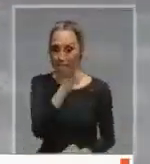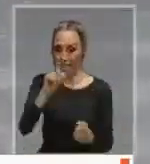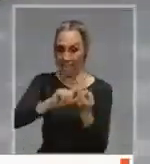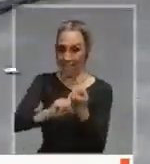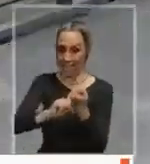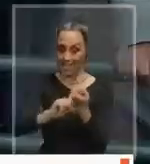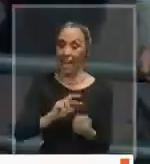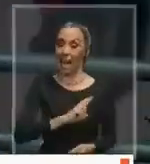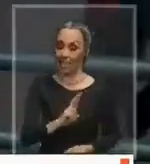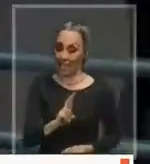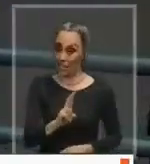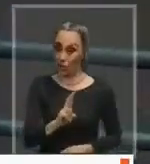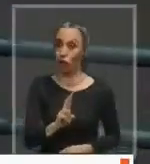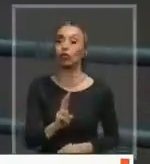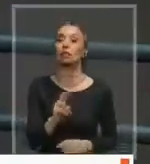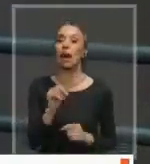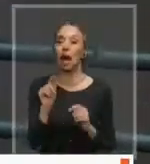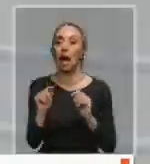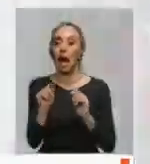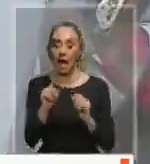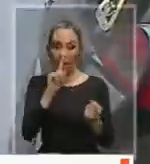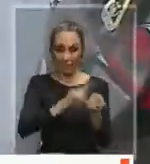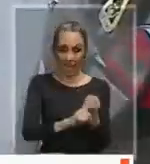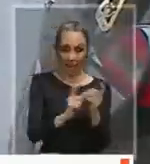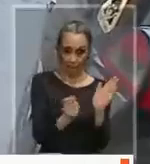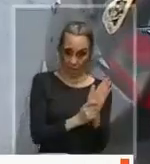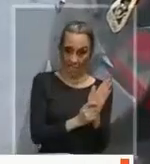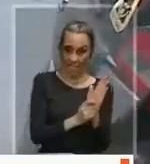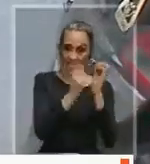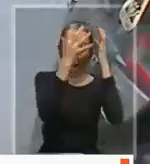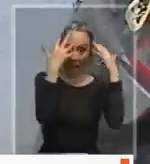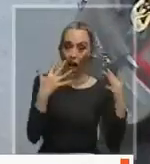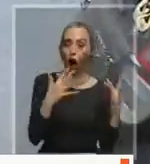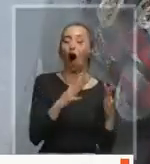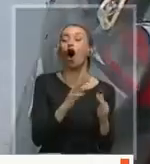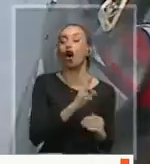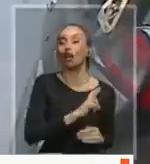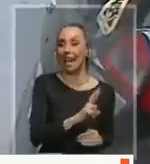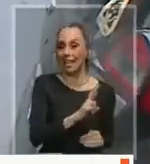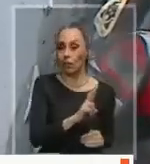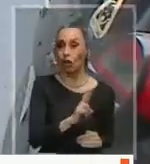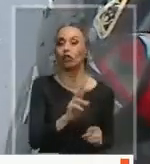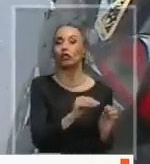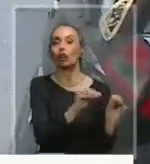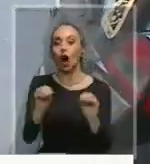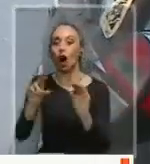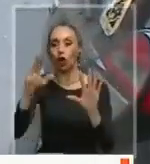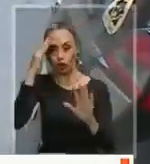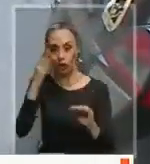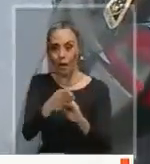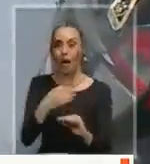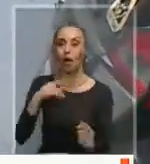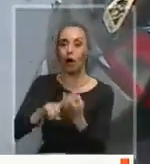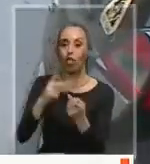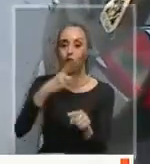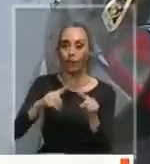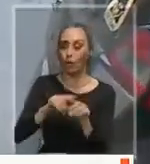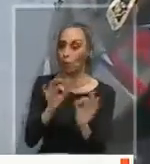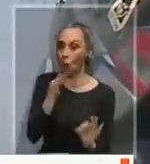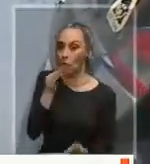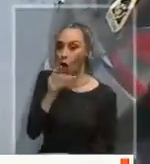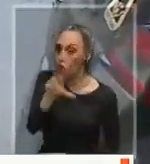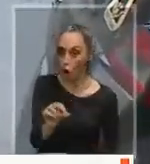validarse legalmente dentro de los siguientes 8 días. Gracias a Dios, yo me casé 2 veces, pero nunca he dicho no. ¿Y siempre se lo toma usted muy a